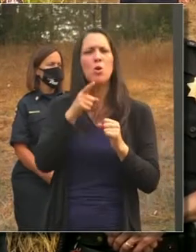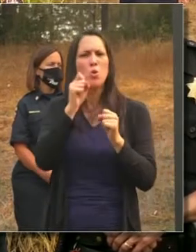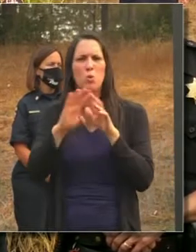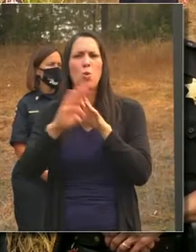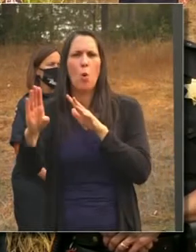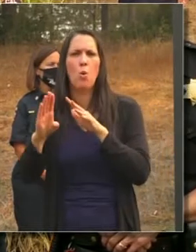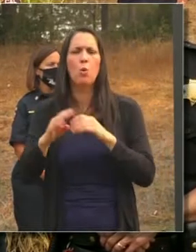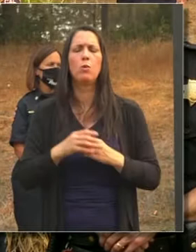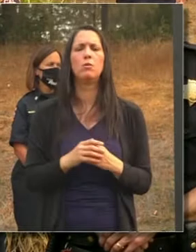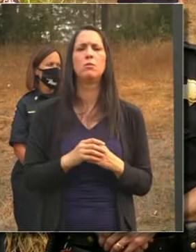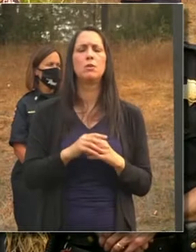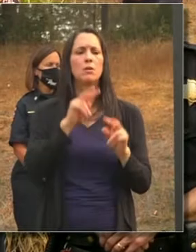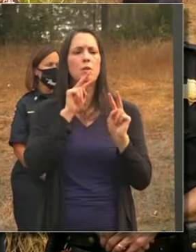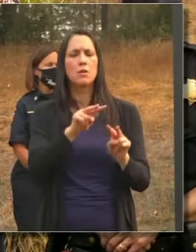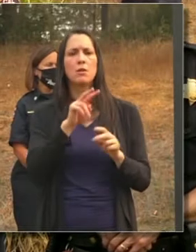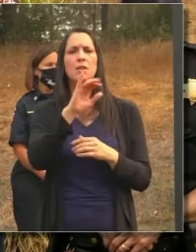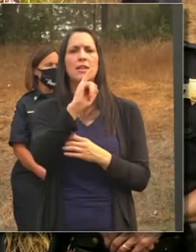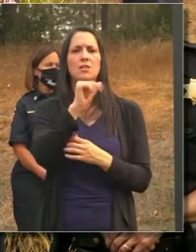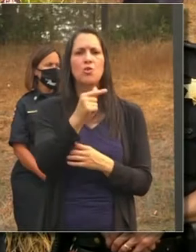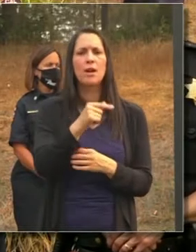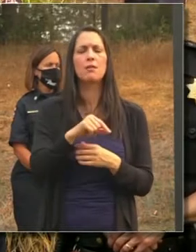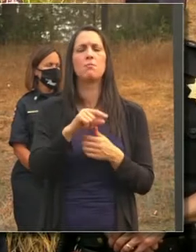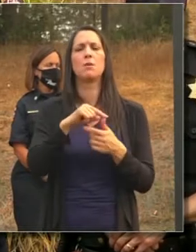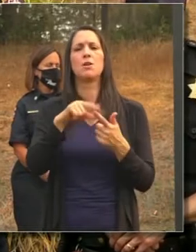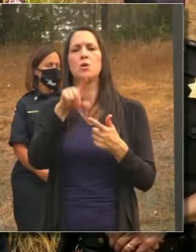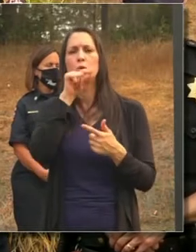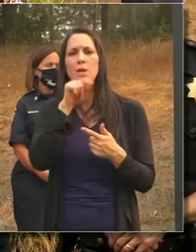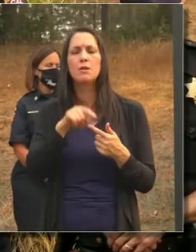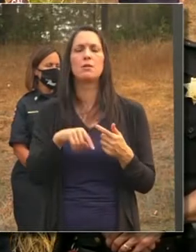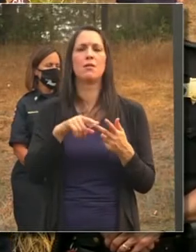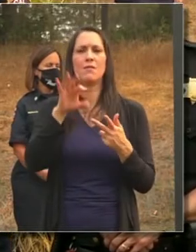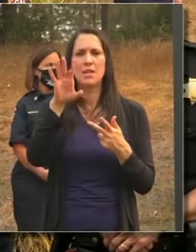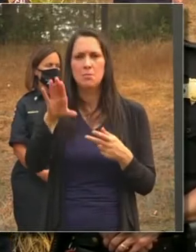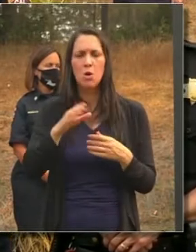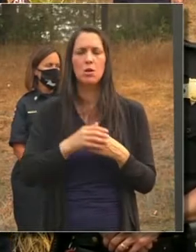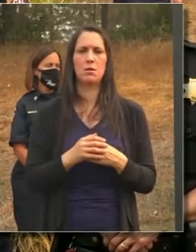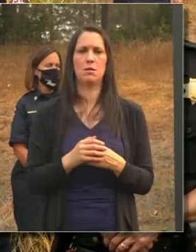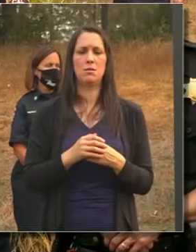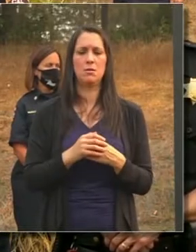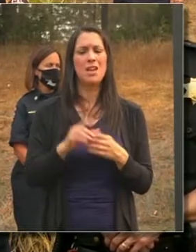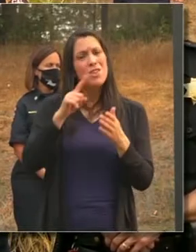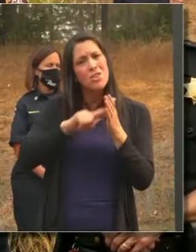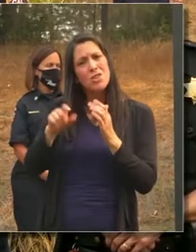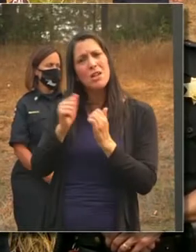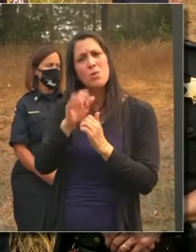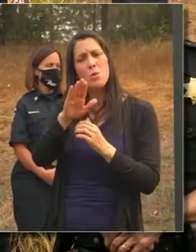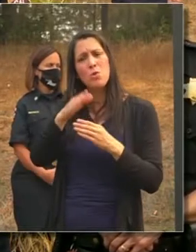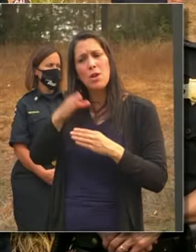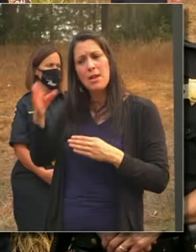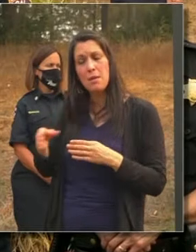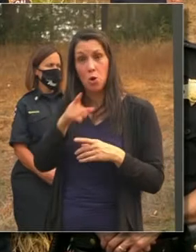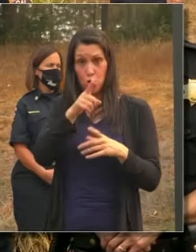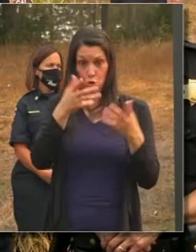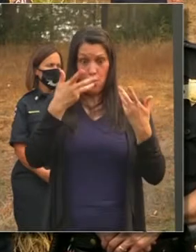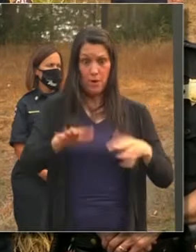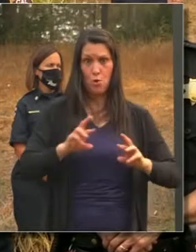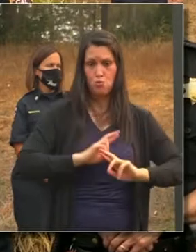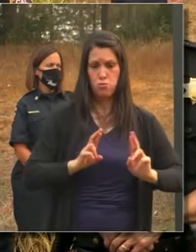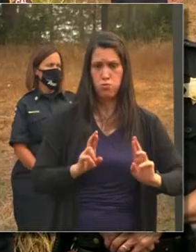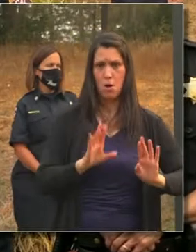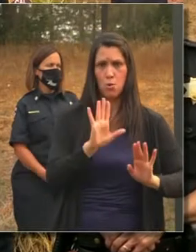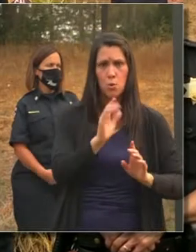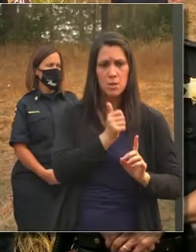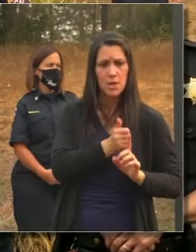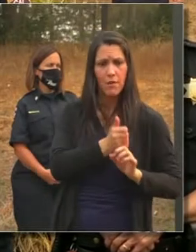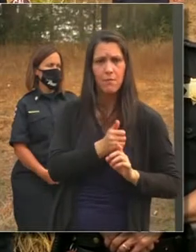síguenos en twitter facebook e instagram con la oficina del alguacil y es un buen momento para estar en contacto con sus